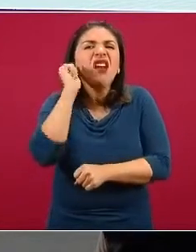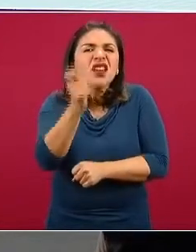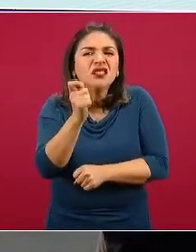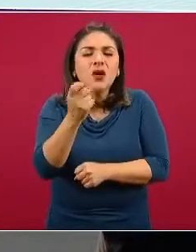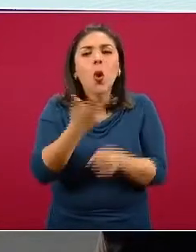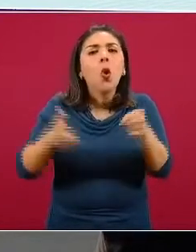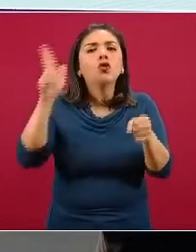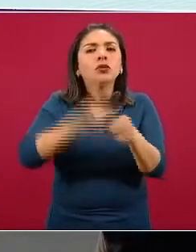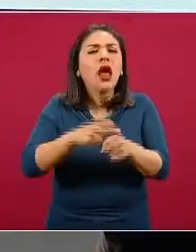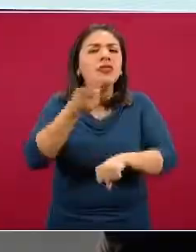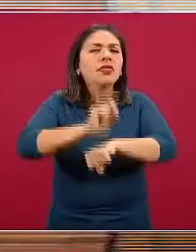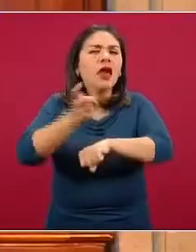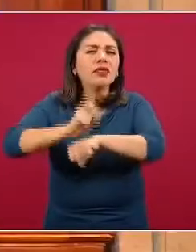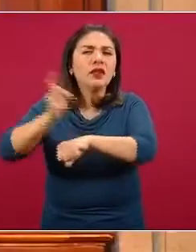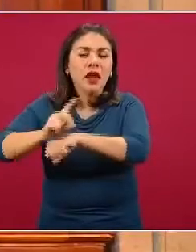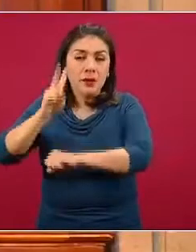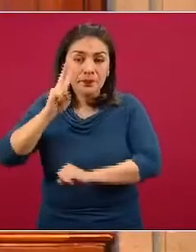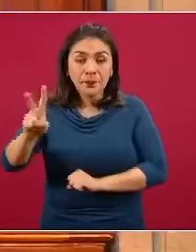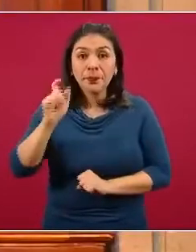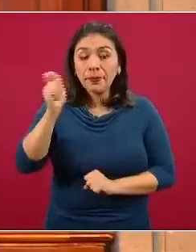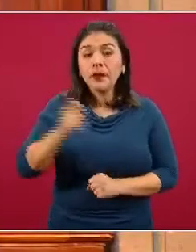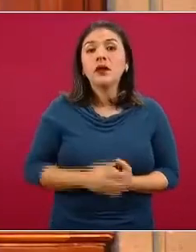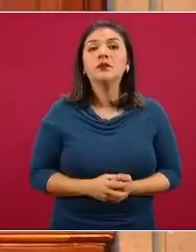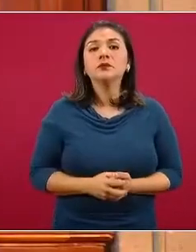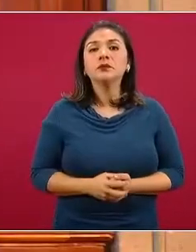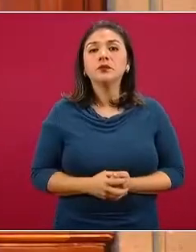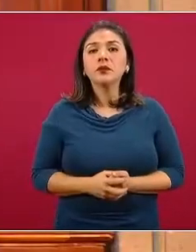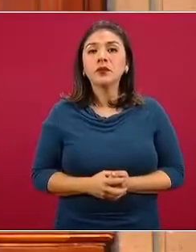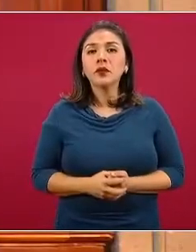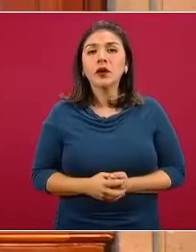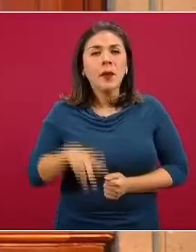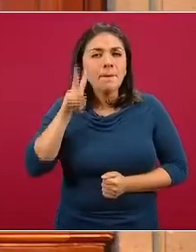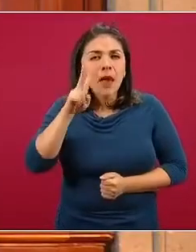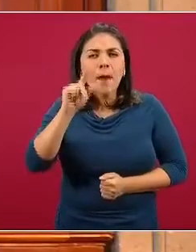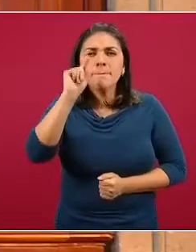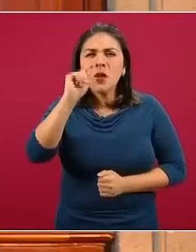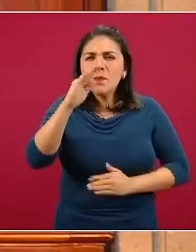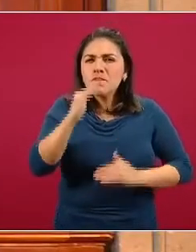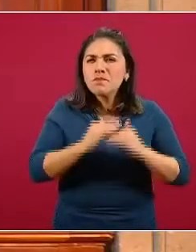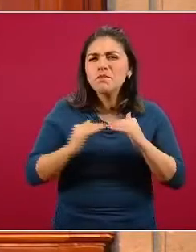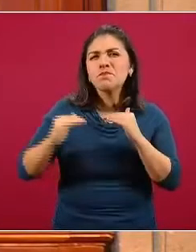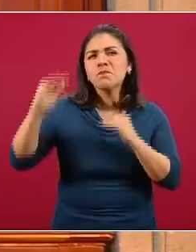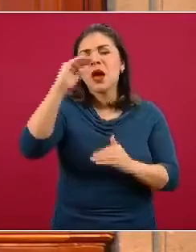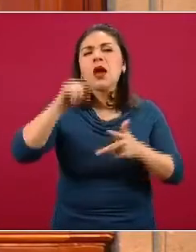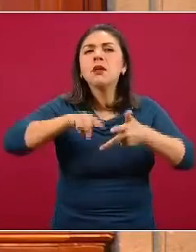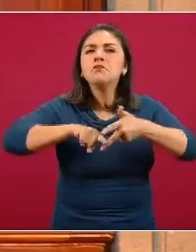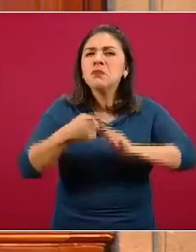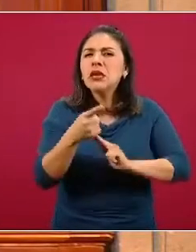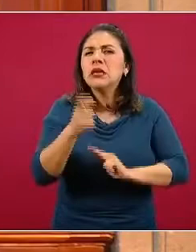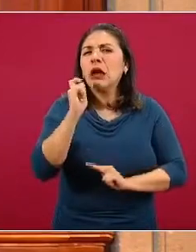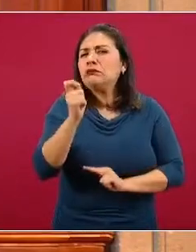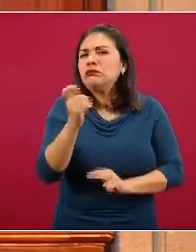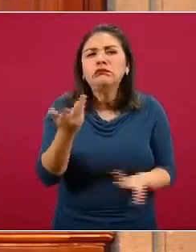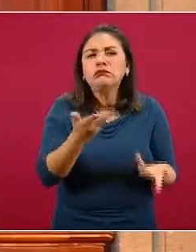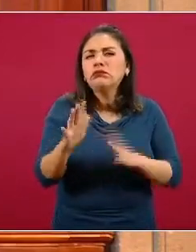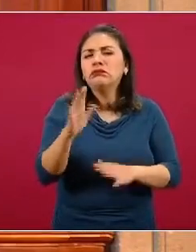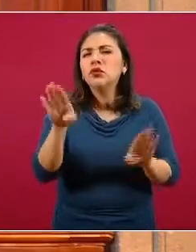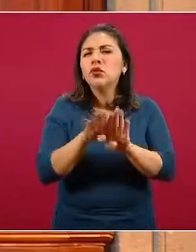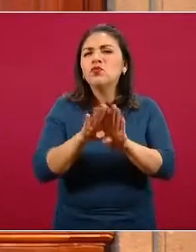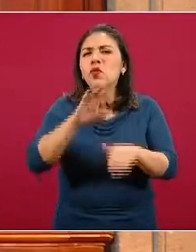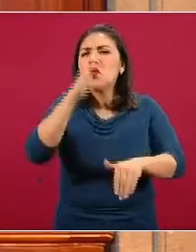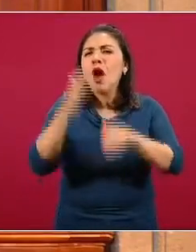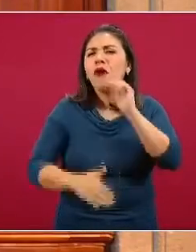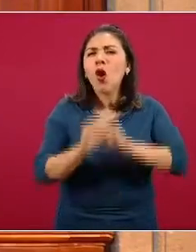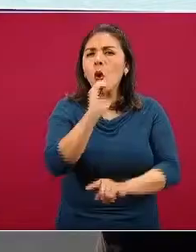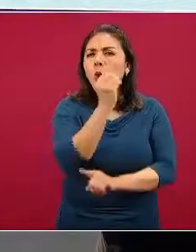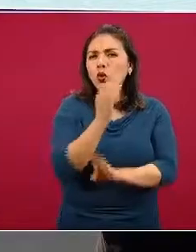las hospitalizaciones diarias. Ya veíamos que después de un ligero incremento que inició prácticamente ahí a fines